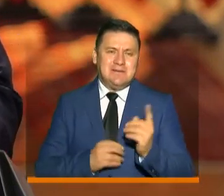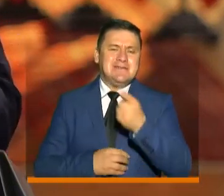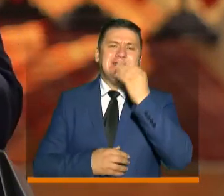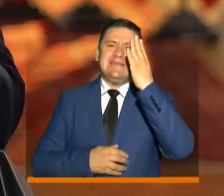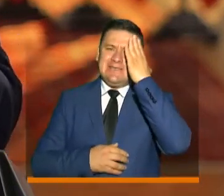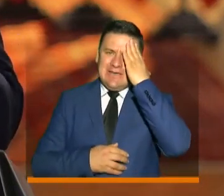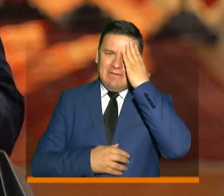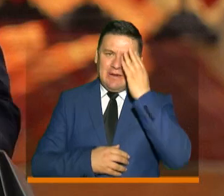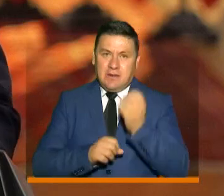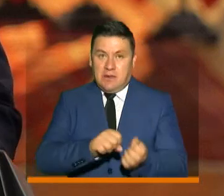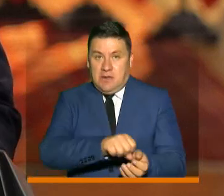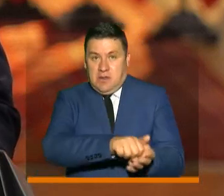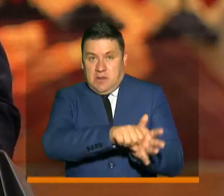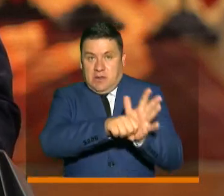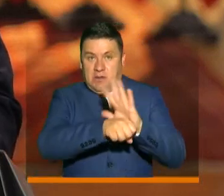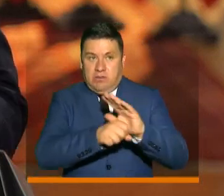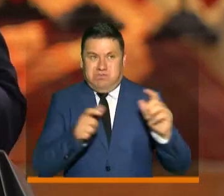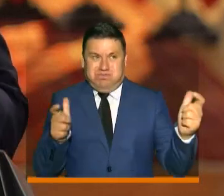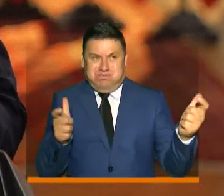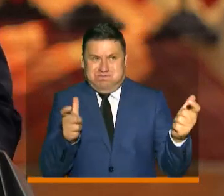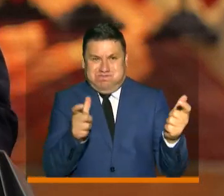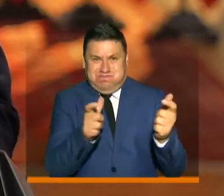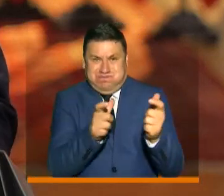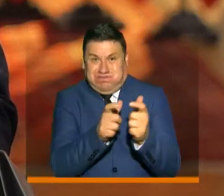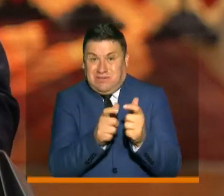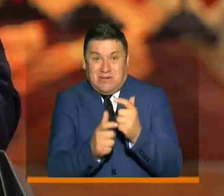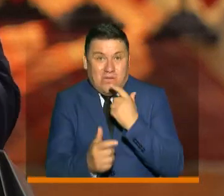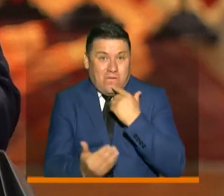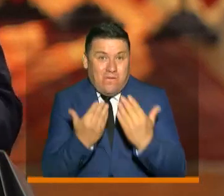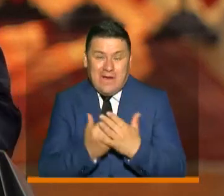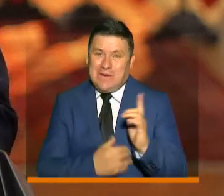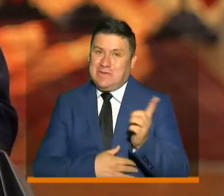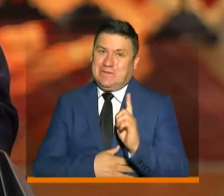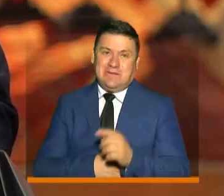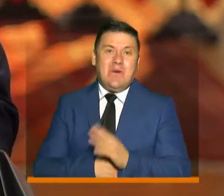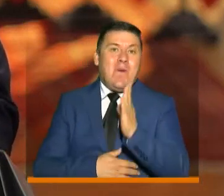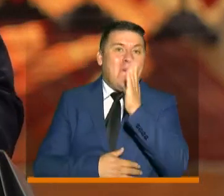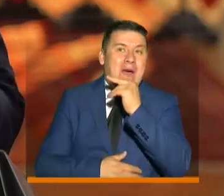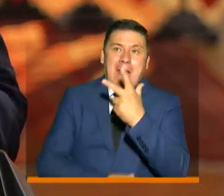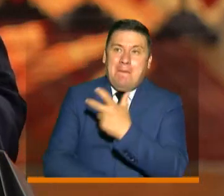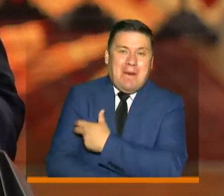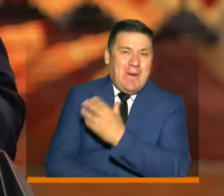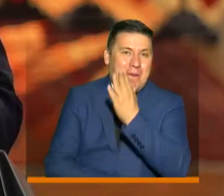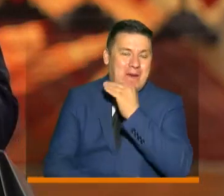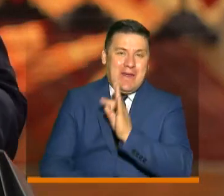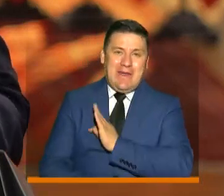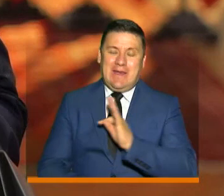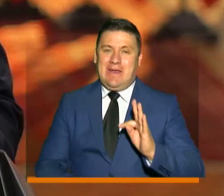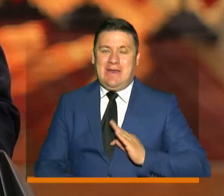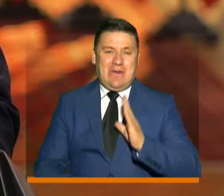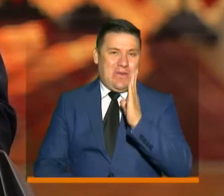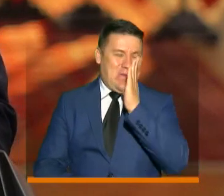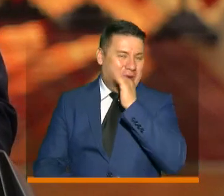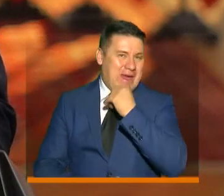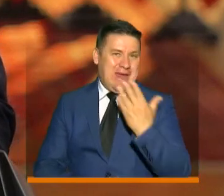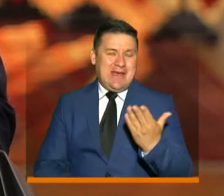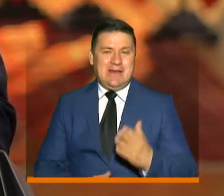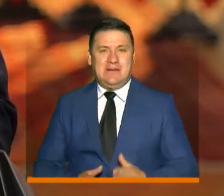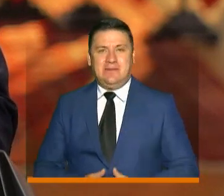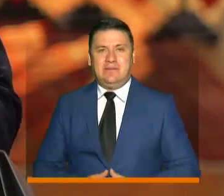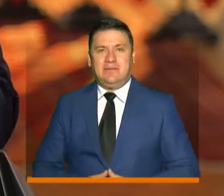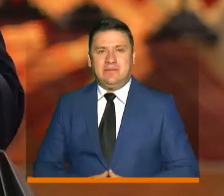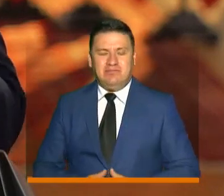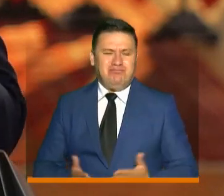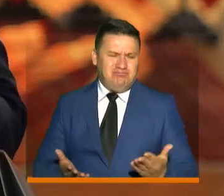sabemos que frenar el kobe 19 no es fácil porque no hay vacunas tratamientos e inmunidades aseguradas